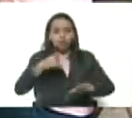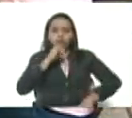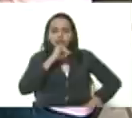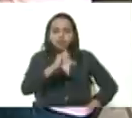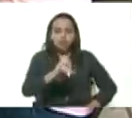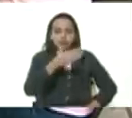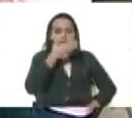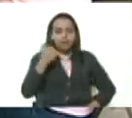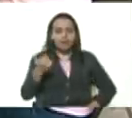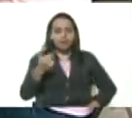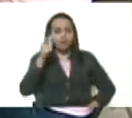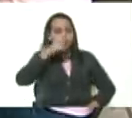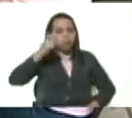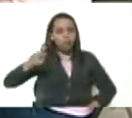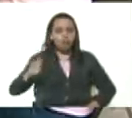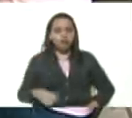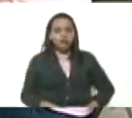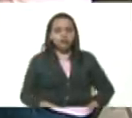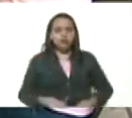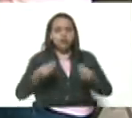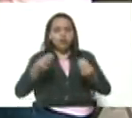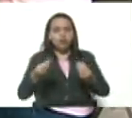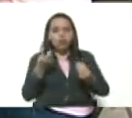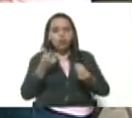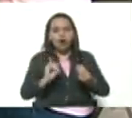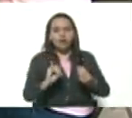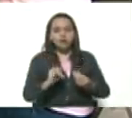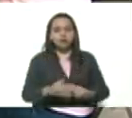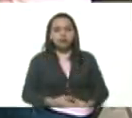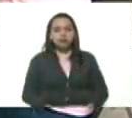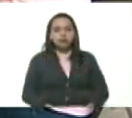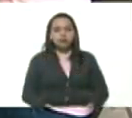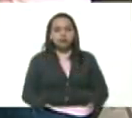bien a nuestro pueblo sobre